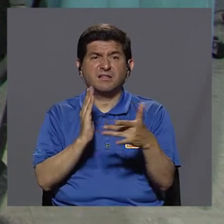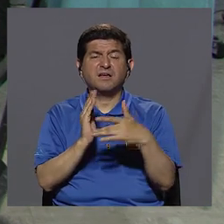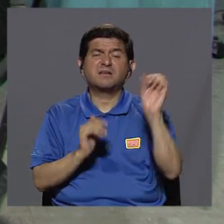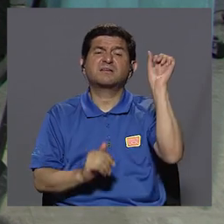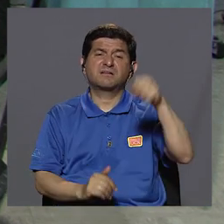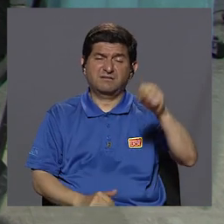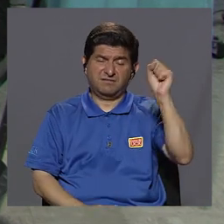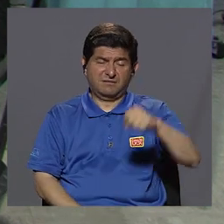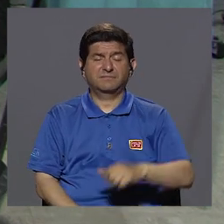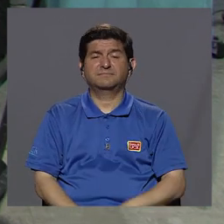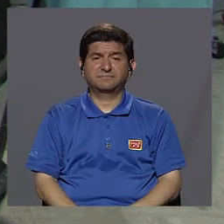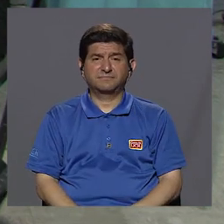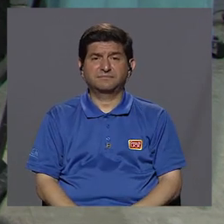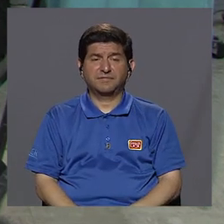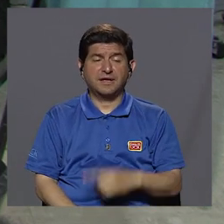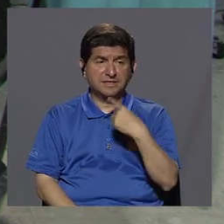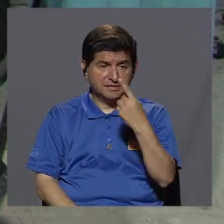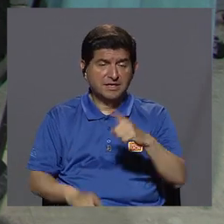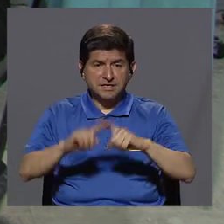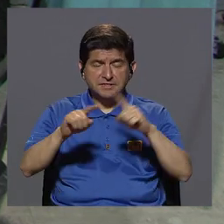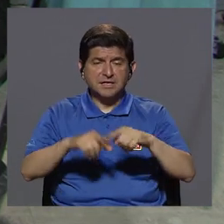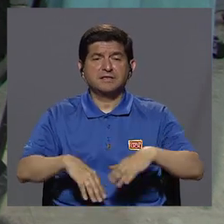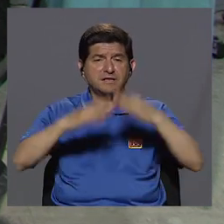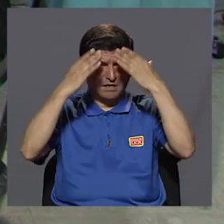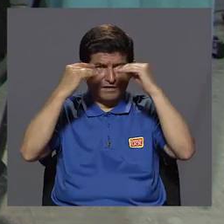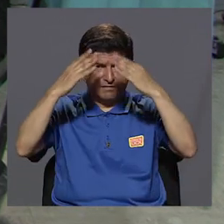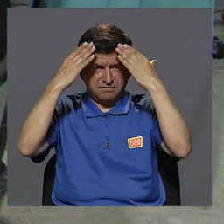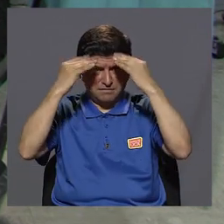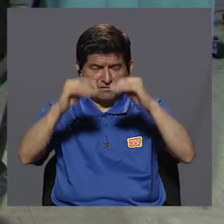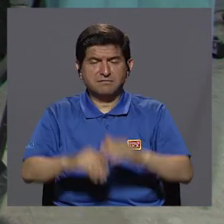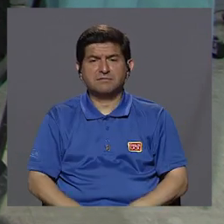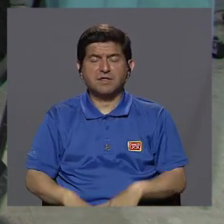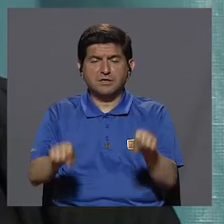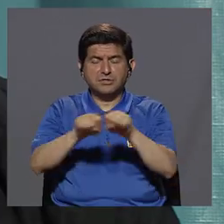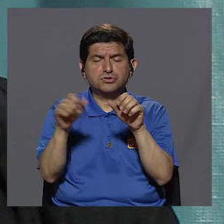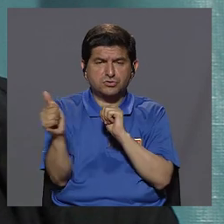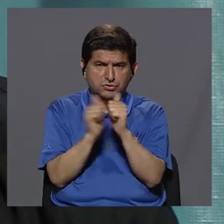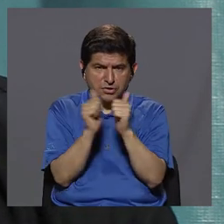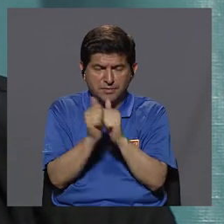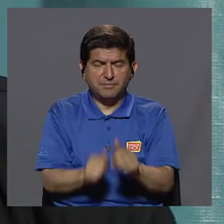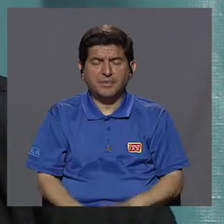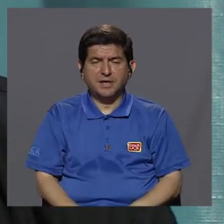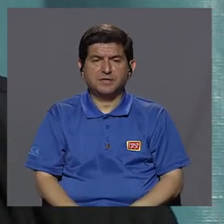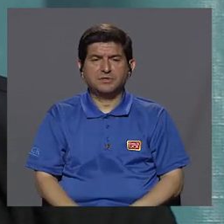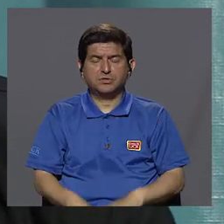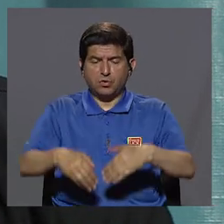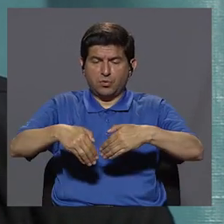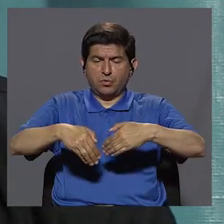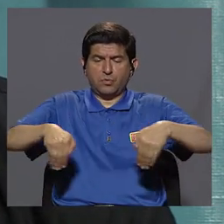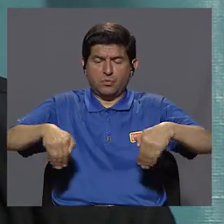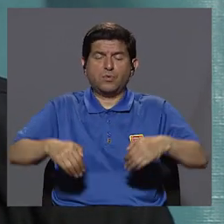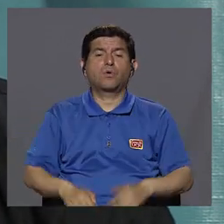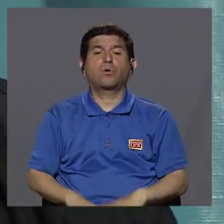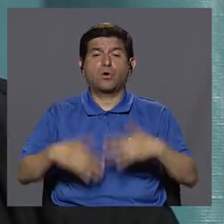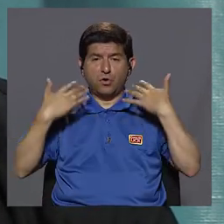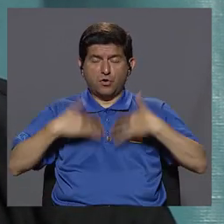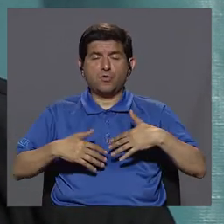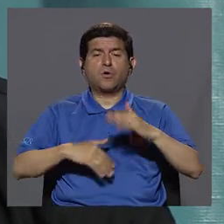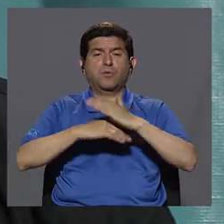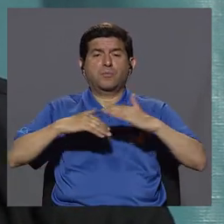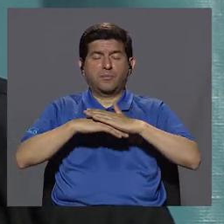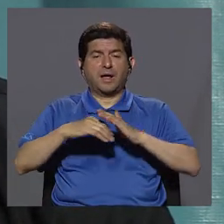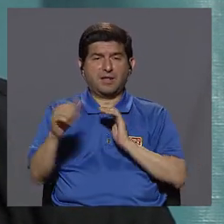generalmente se les damos una serie de indicaciones tenis pantaloneta una ropa cómoda para hacer